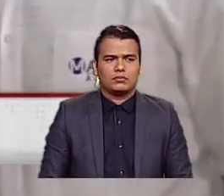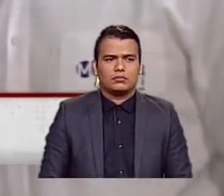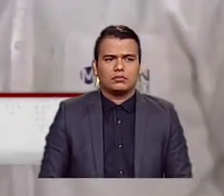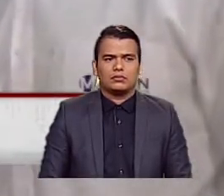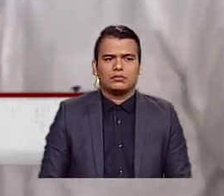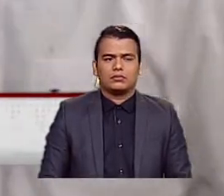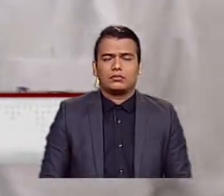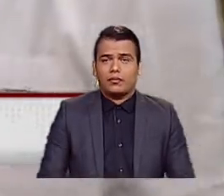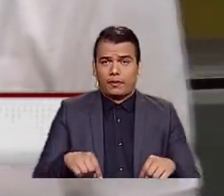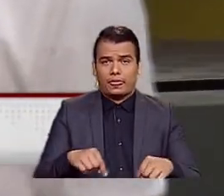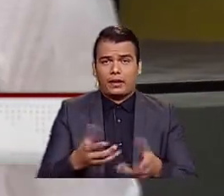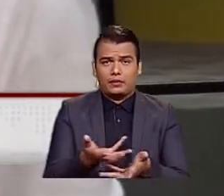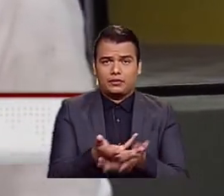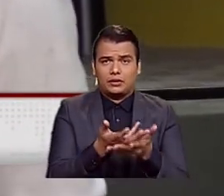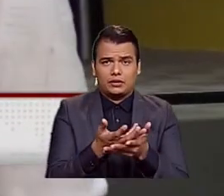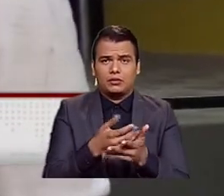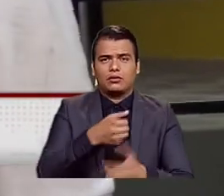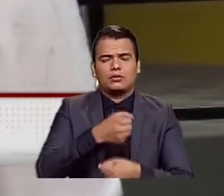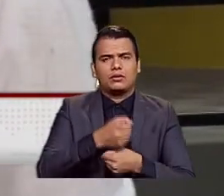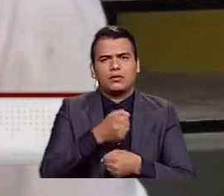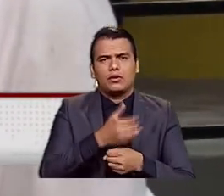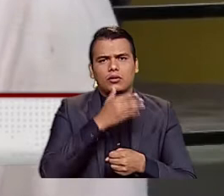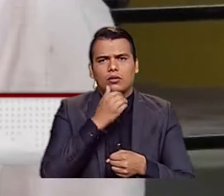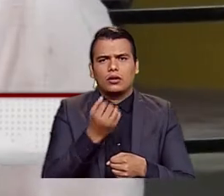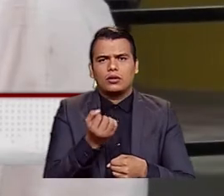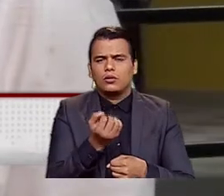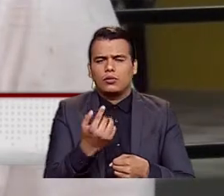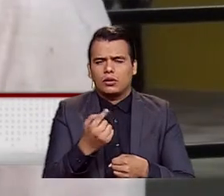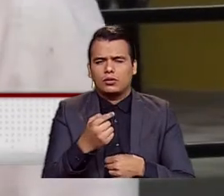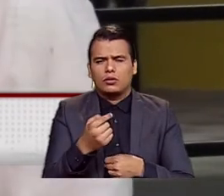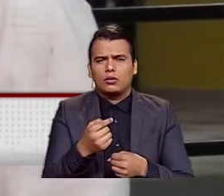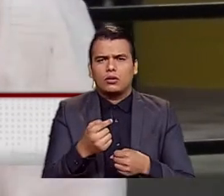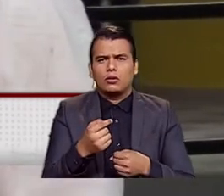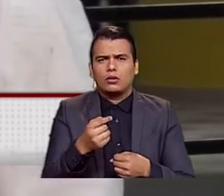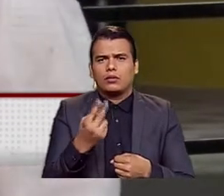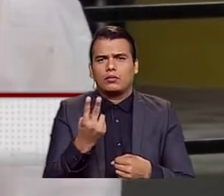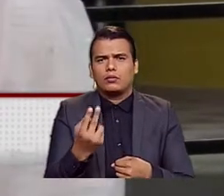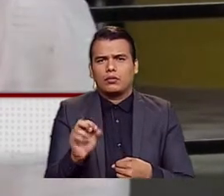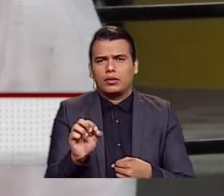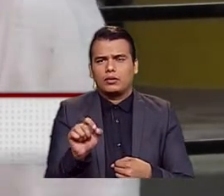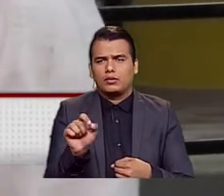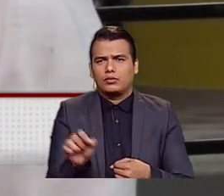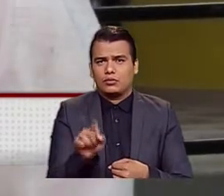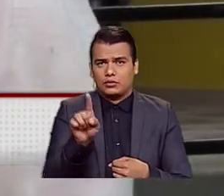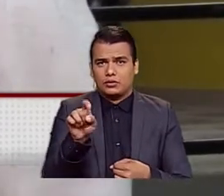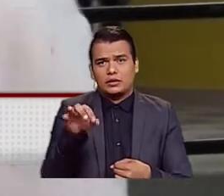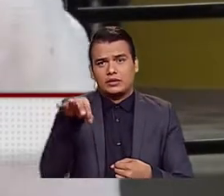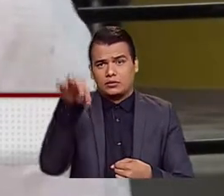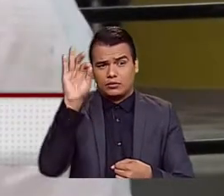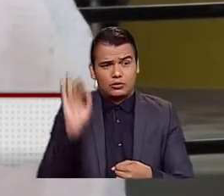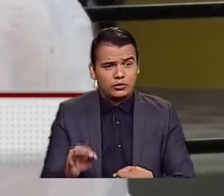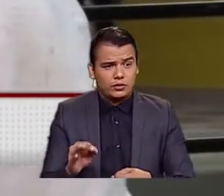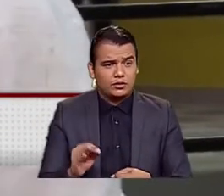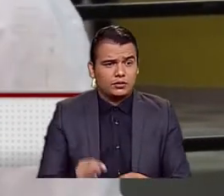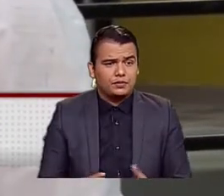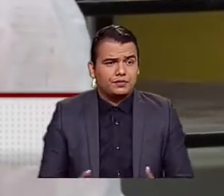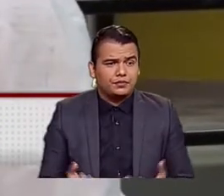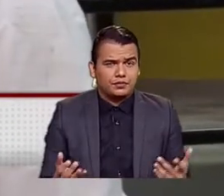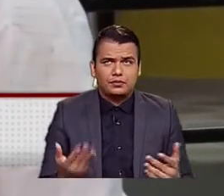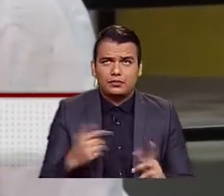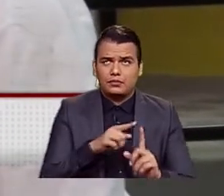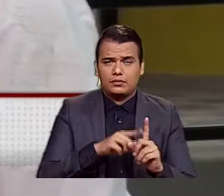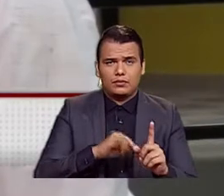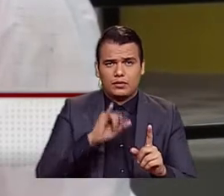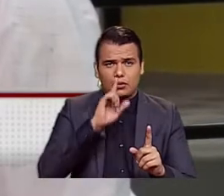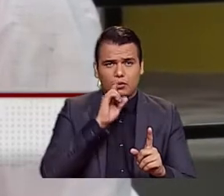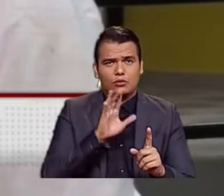el 20.6%. de índice de desempleo, en la más alta del país. Venimos del mes de julio